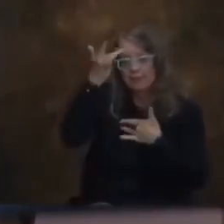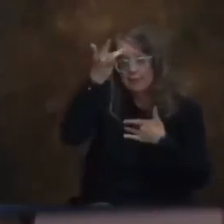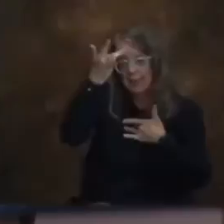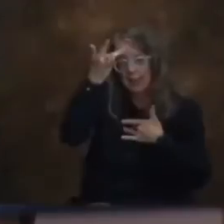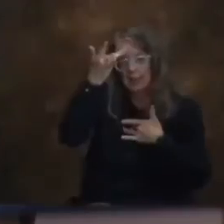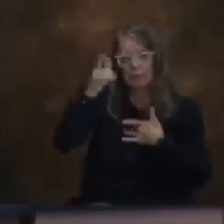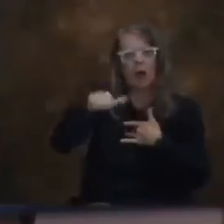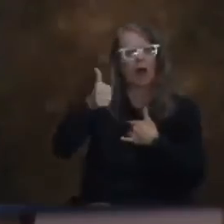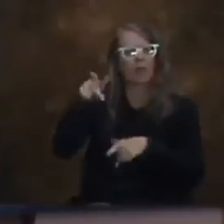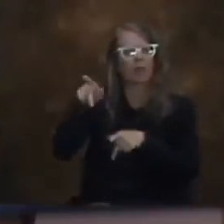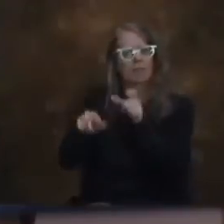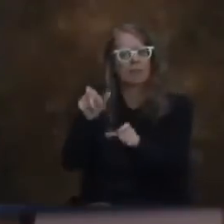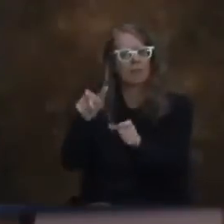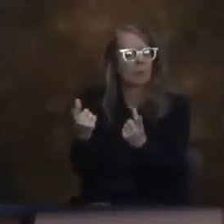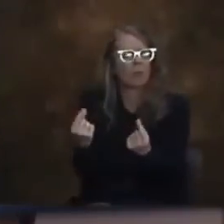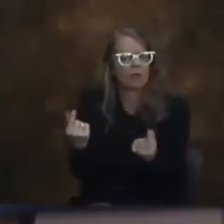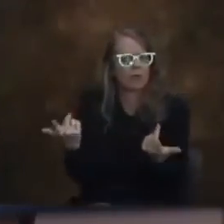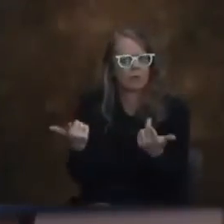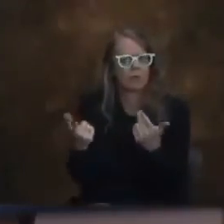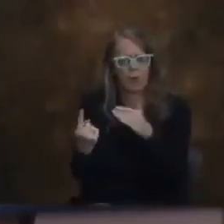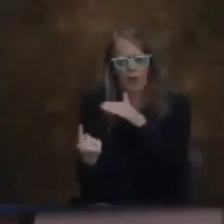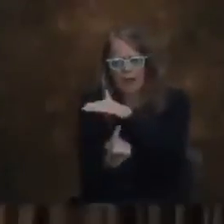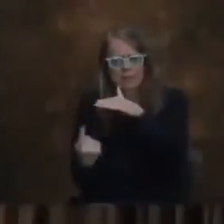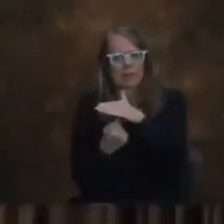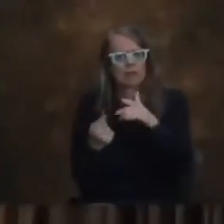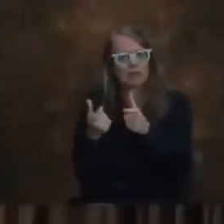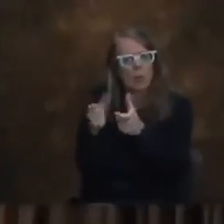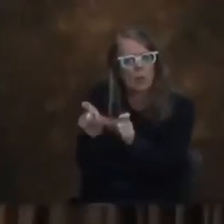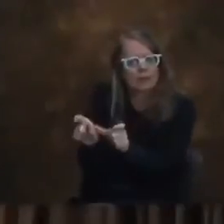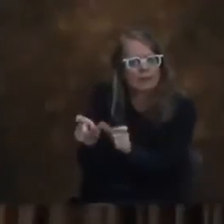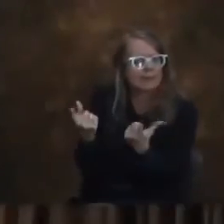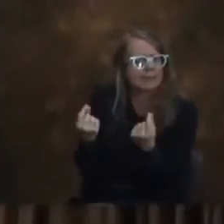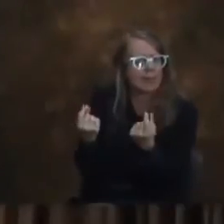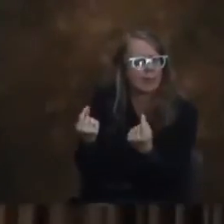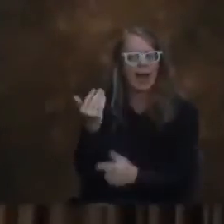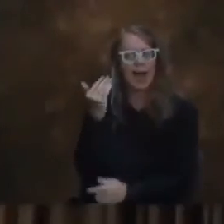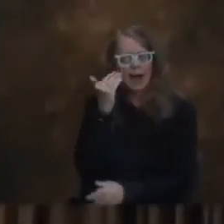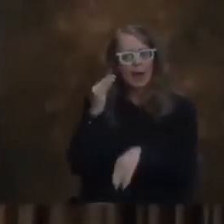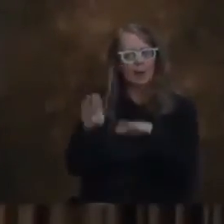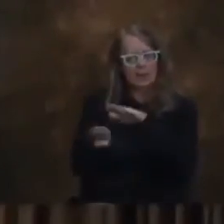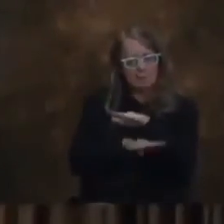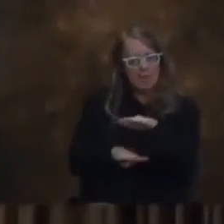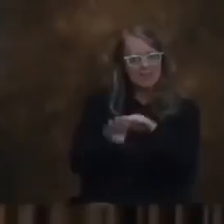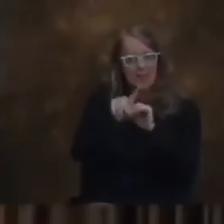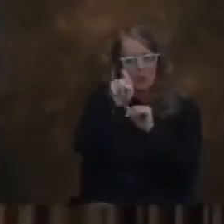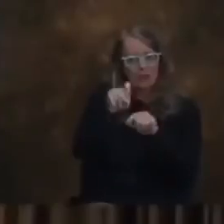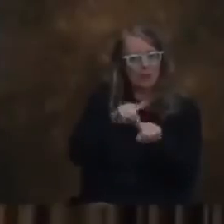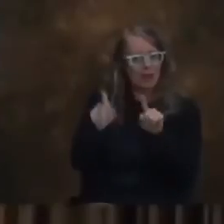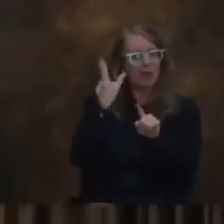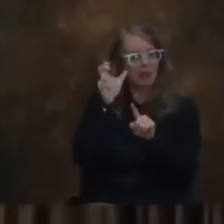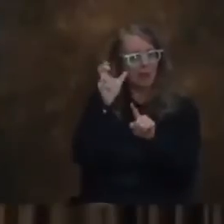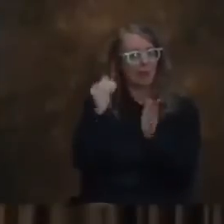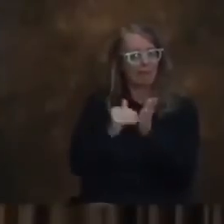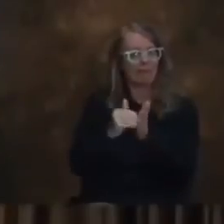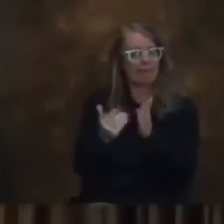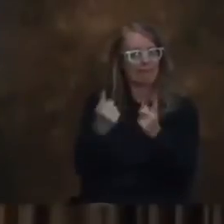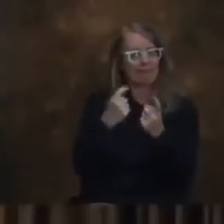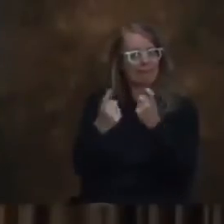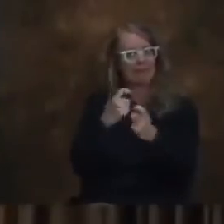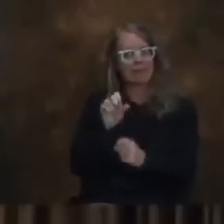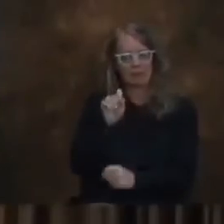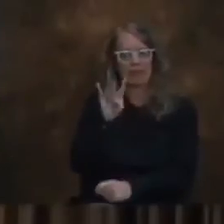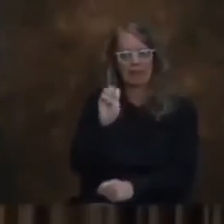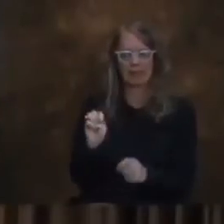aislamiento y cuarentena y yo sé que es muy básico pero estoy escuchando muchas preguntas